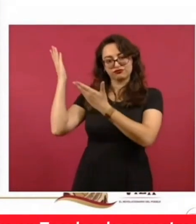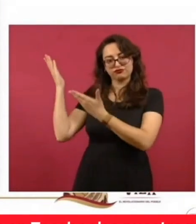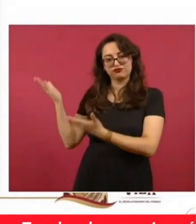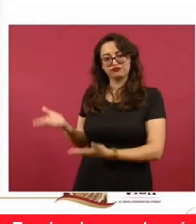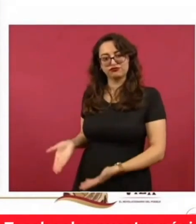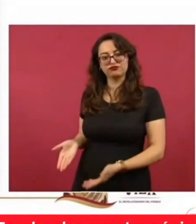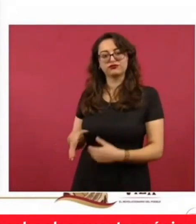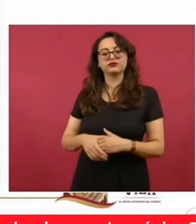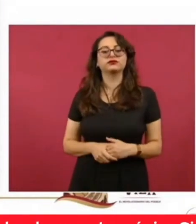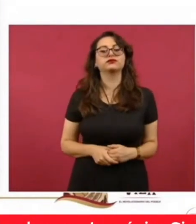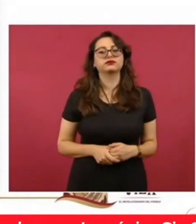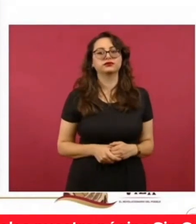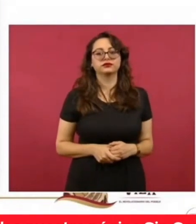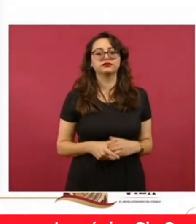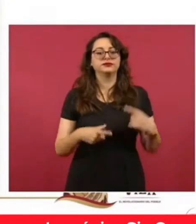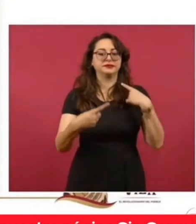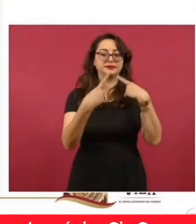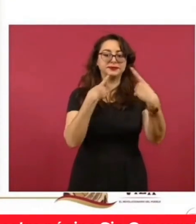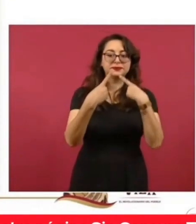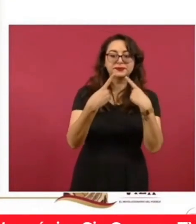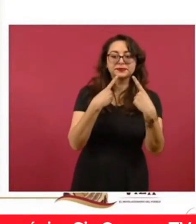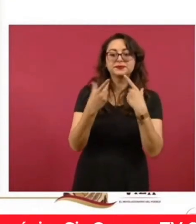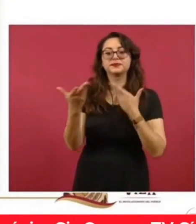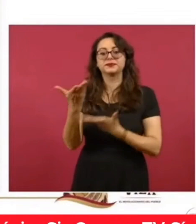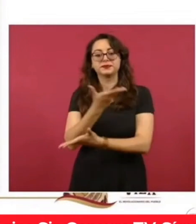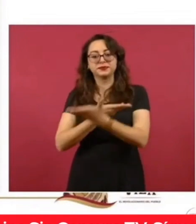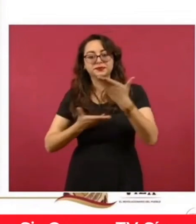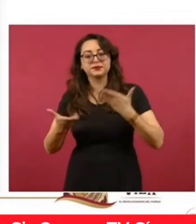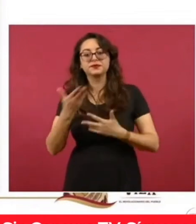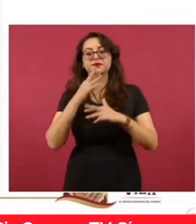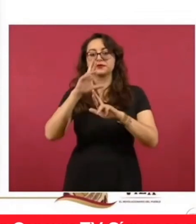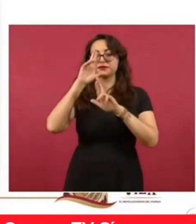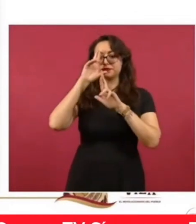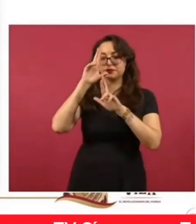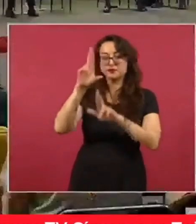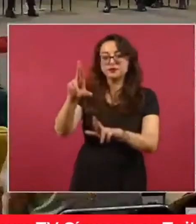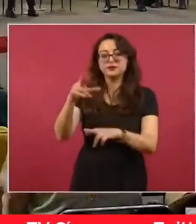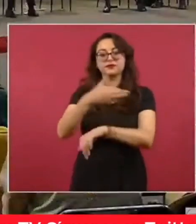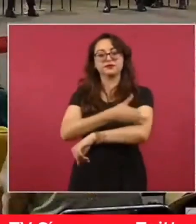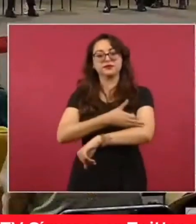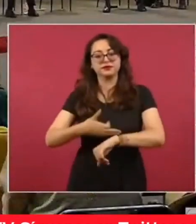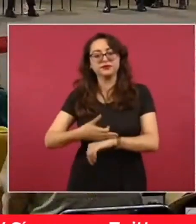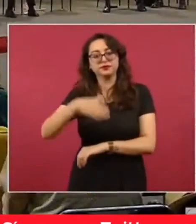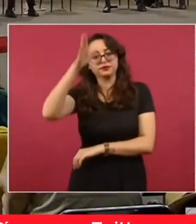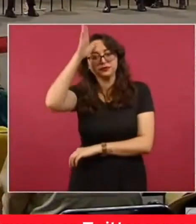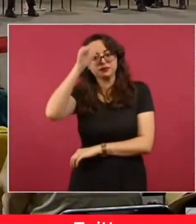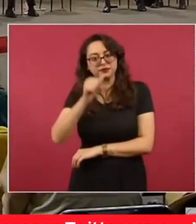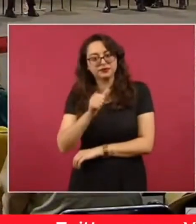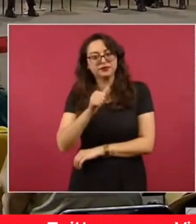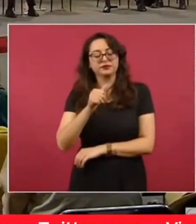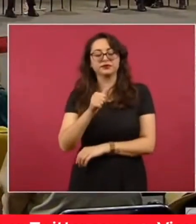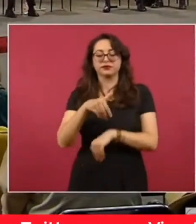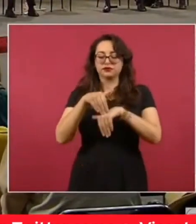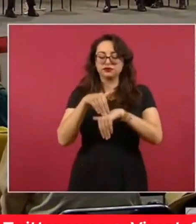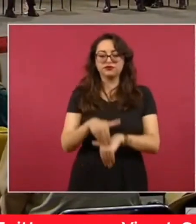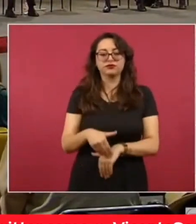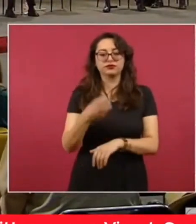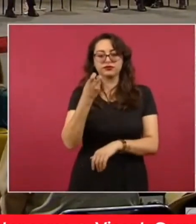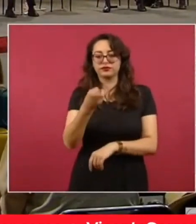nuestras hijas. El diálogo y el respeto a los acuerdos que se tomen como parte de la familia es